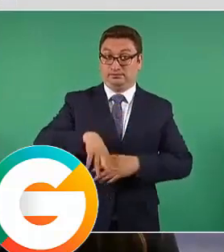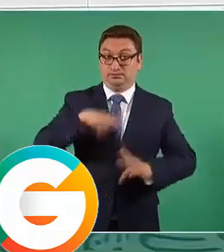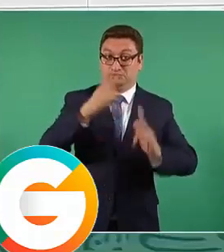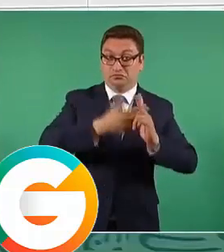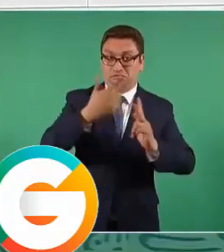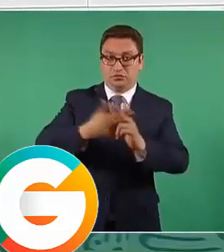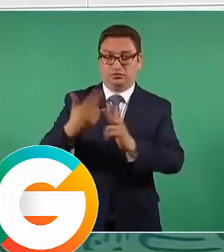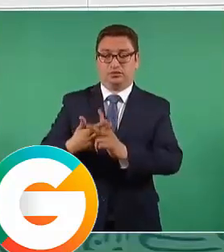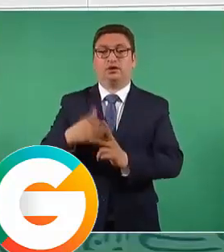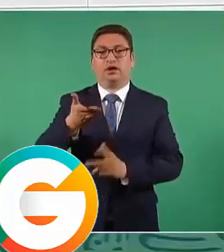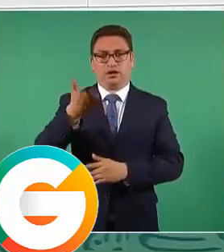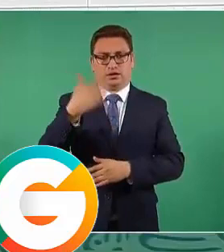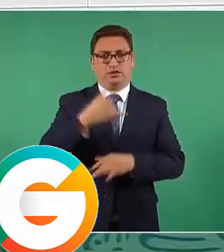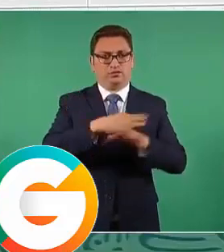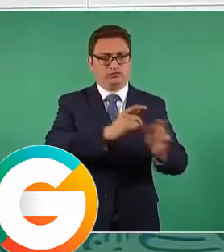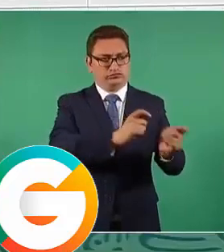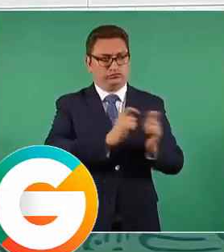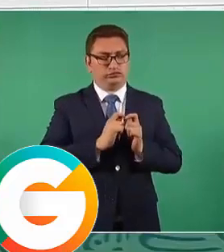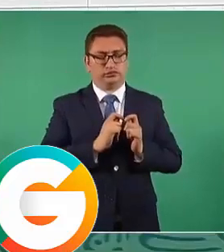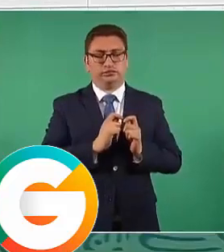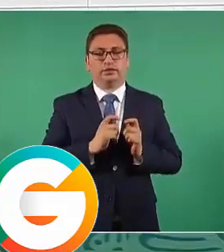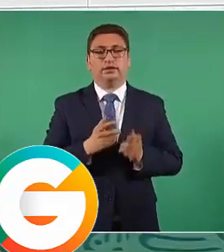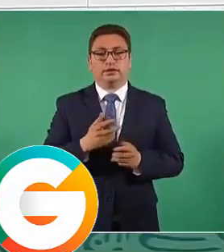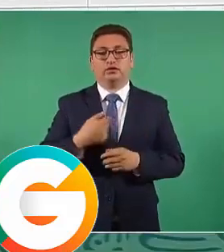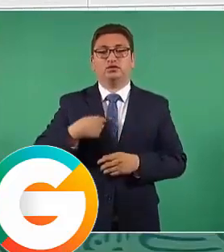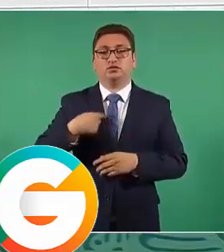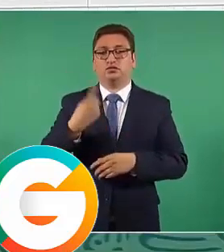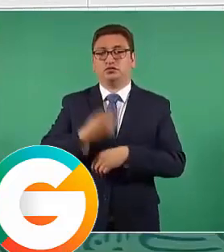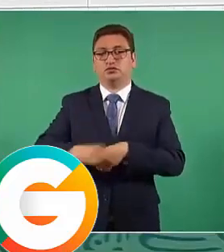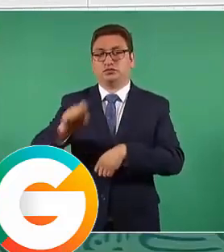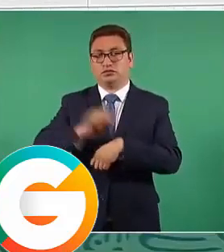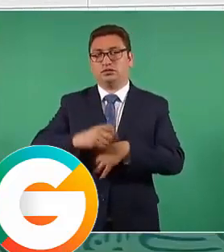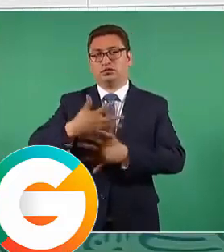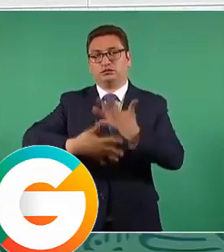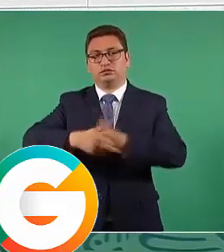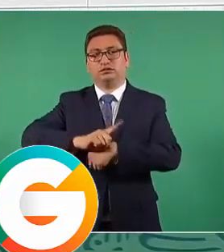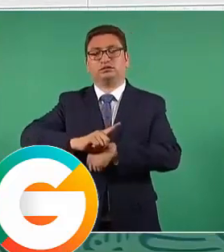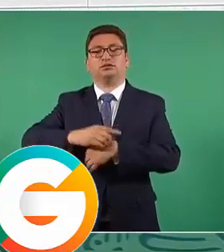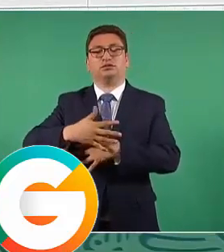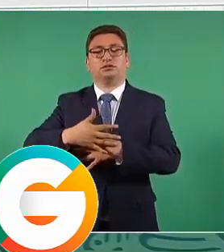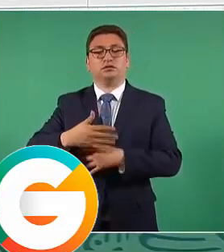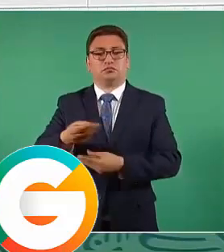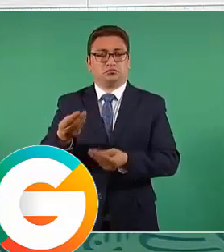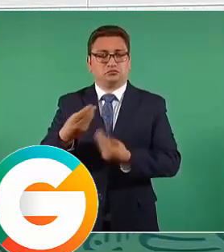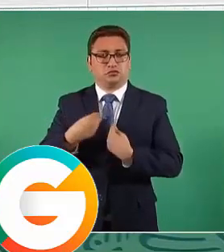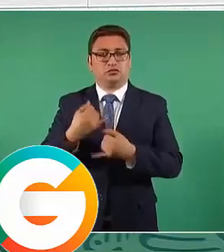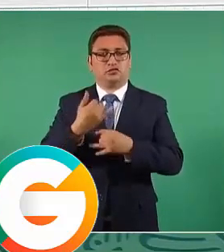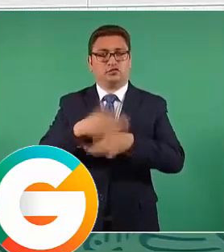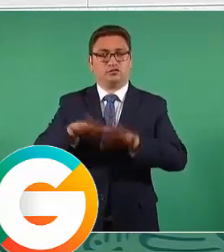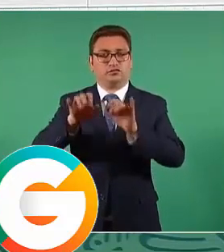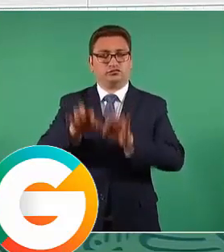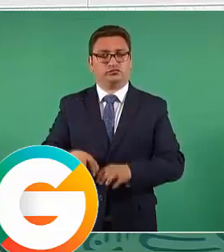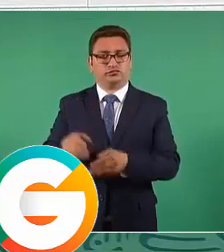Yo recibiendo un reporte cada semana, cada 15 días.